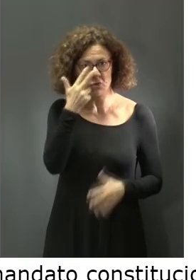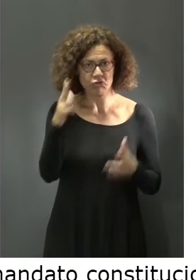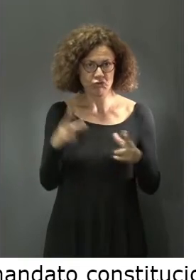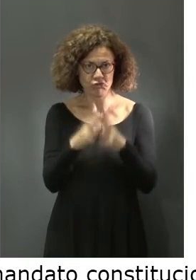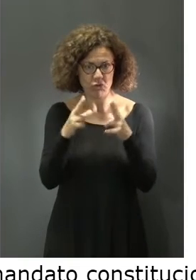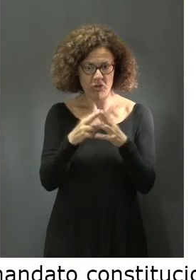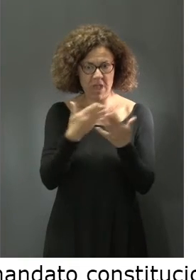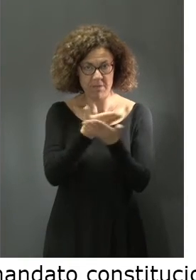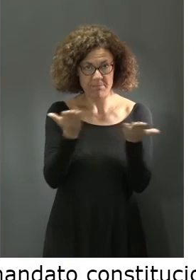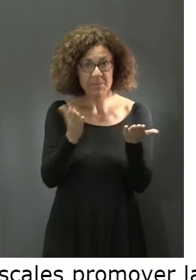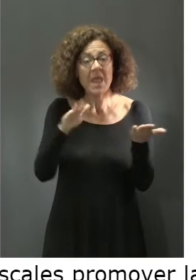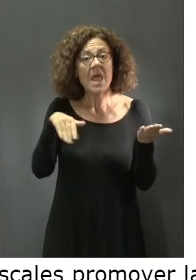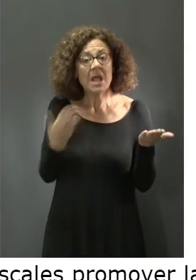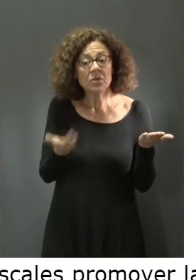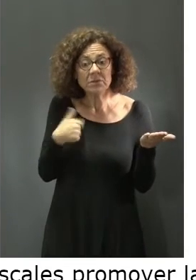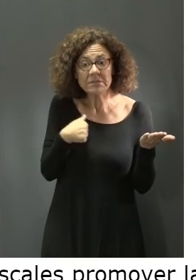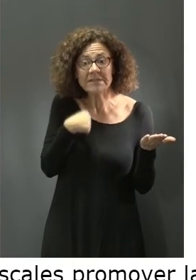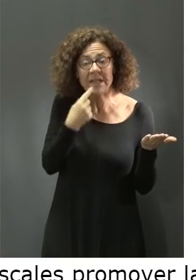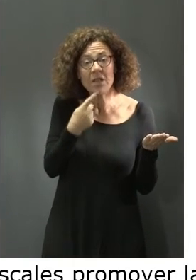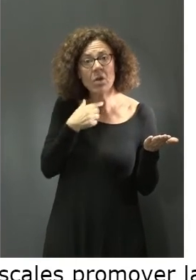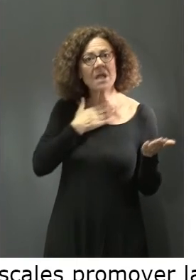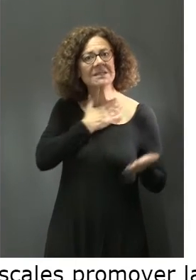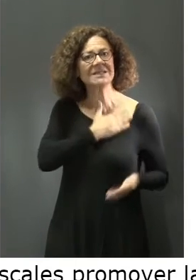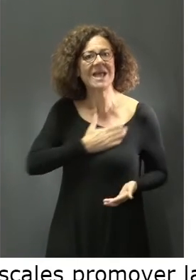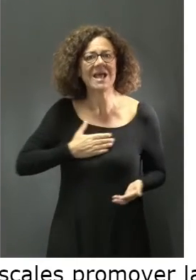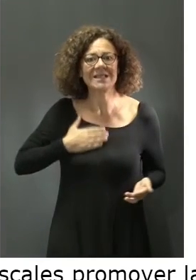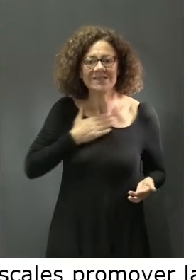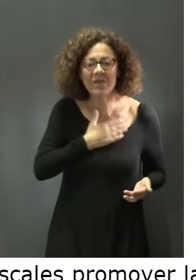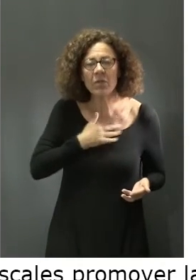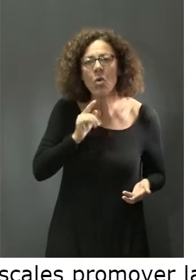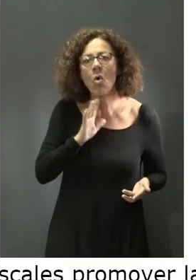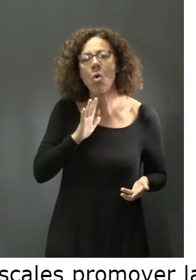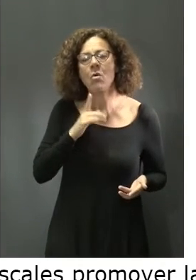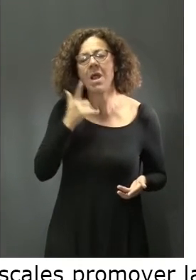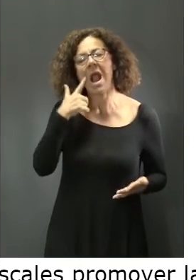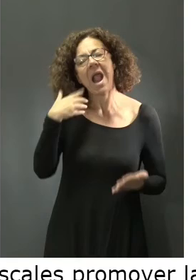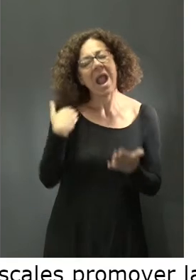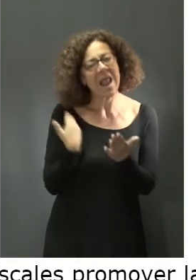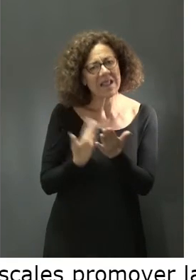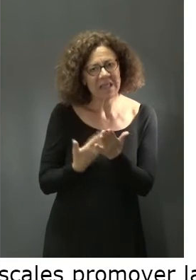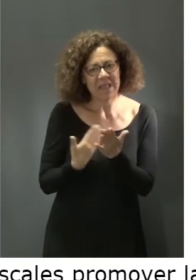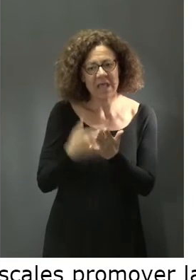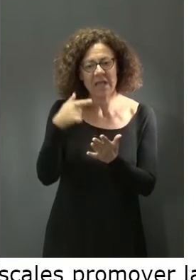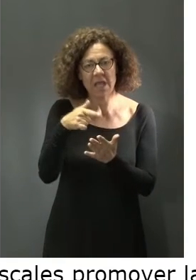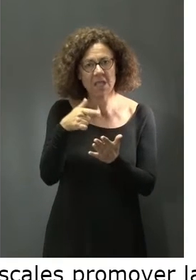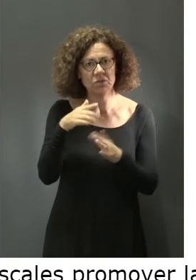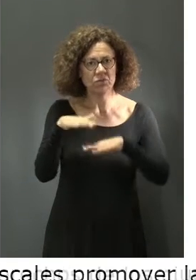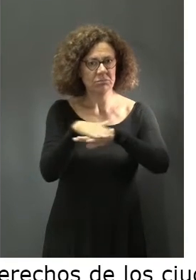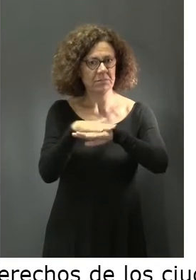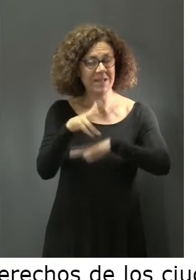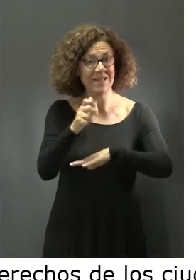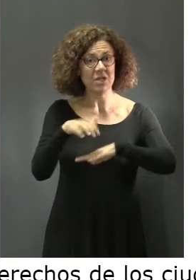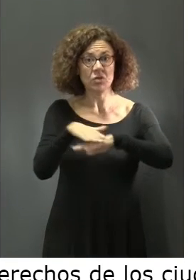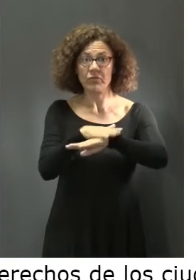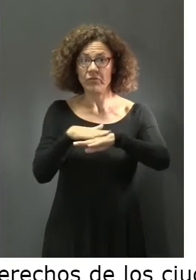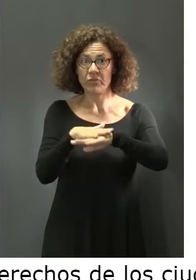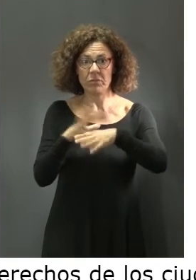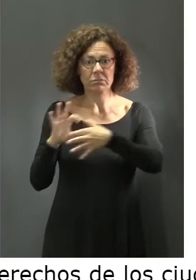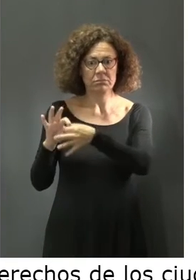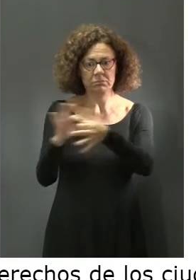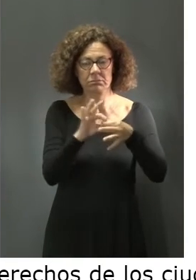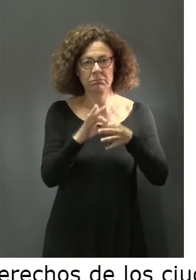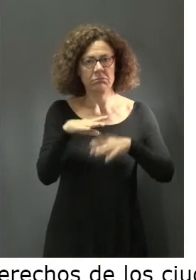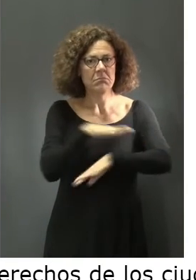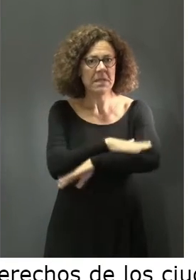tribunales. Por tanto, como digo, la satisfacción de estos, la protección, la garantía de estos derechos fundamentales es algo consustancial al